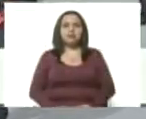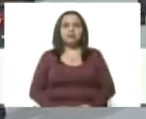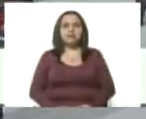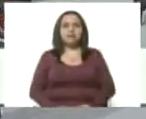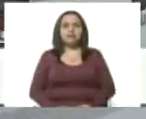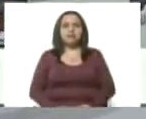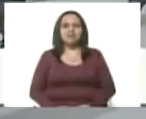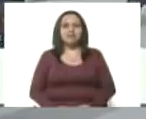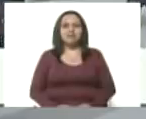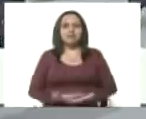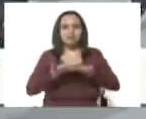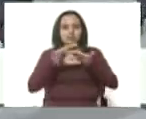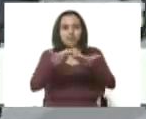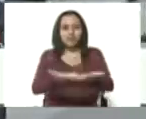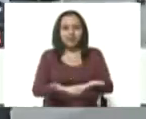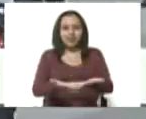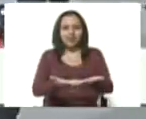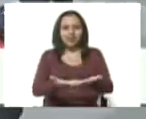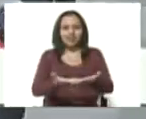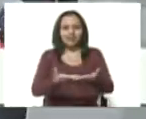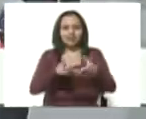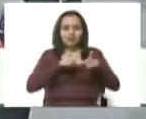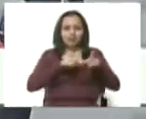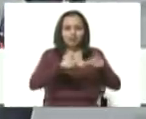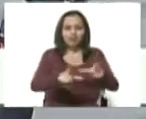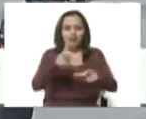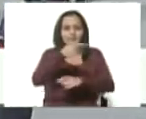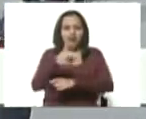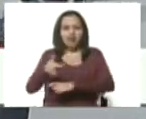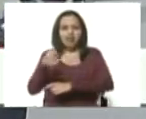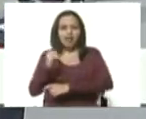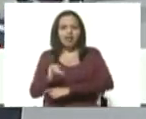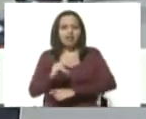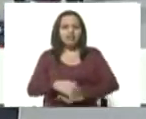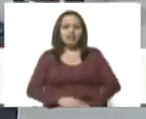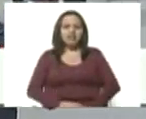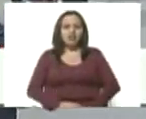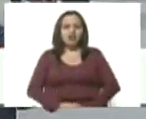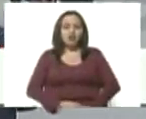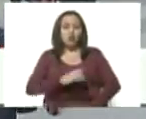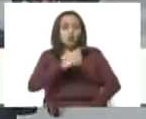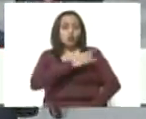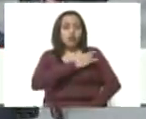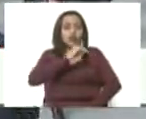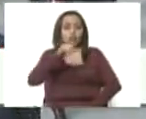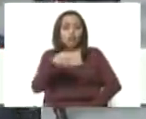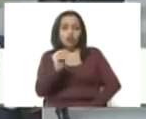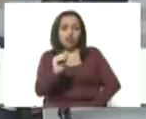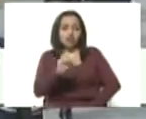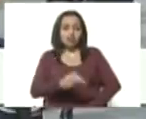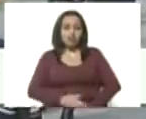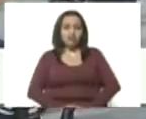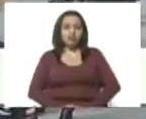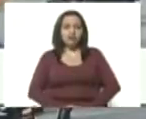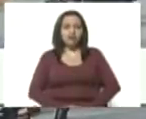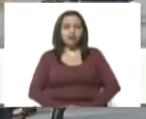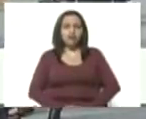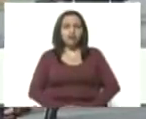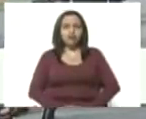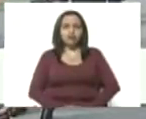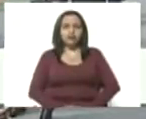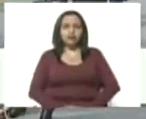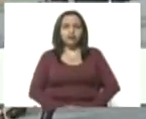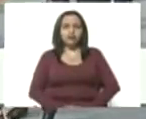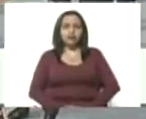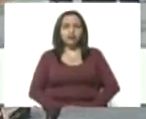Entrega de reconocimiento por parte de los integrantes del CEFO UNES El Junquito. Recibe el ciudadano mayor general